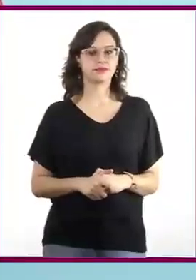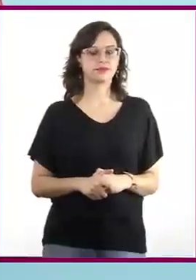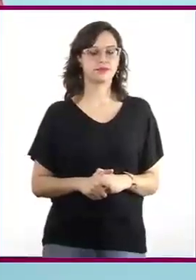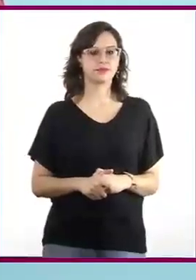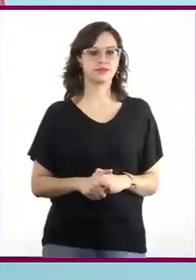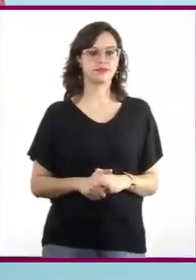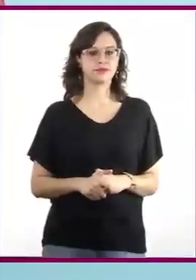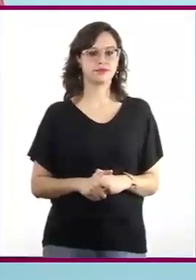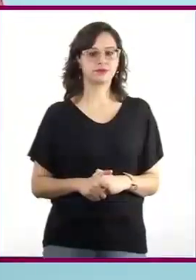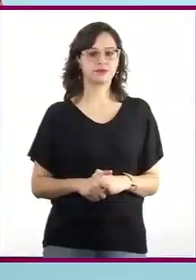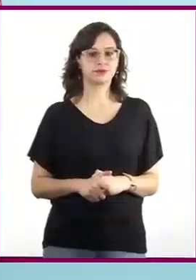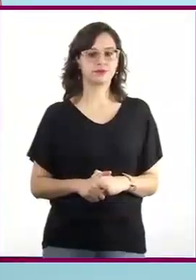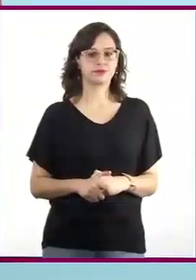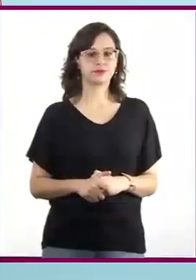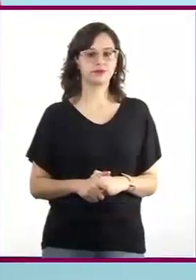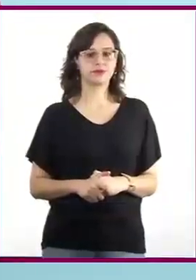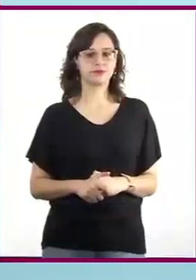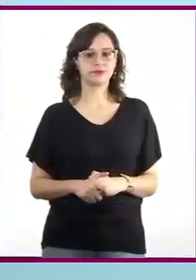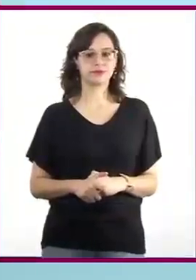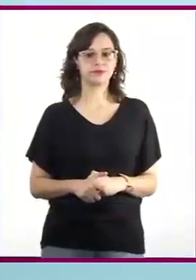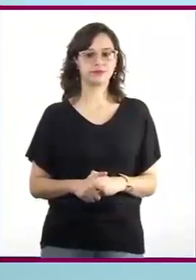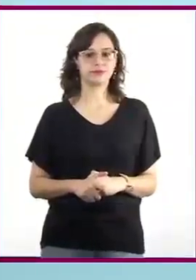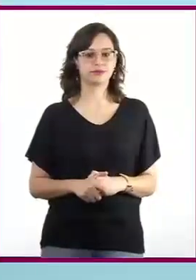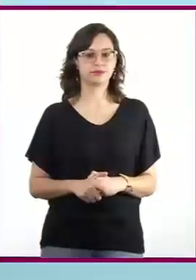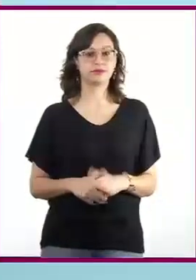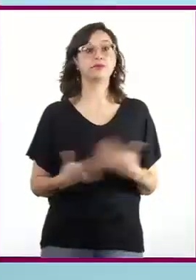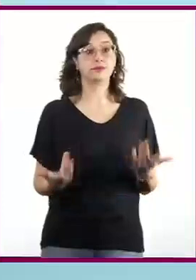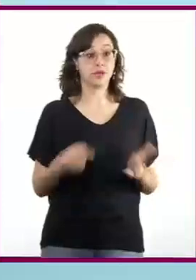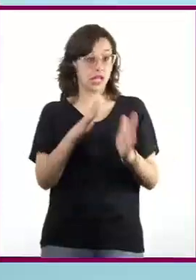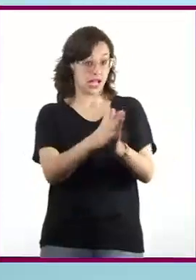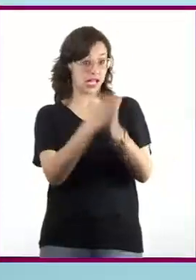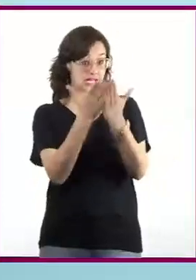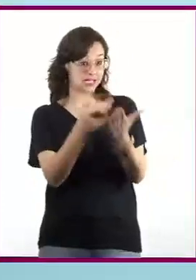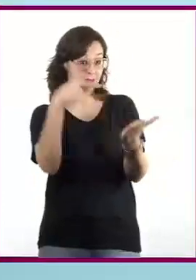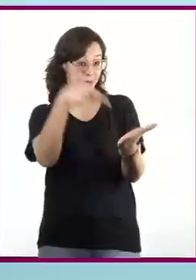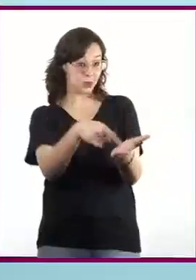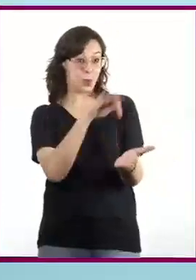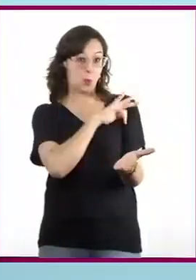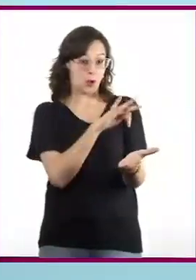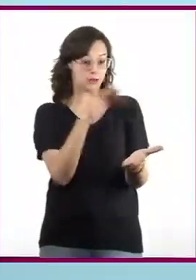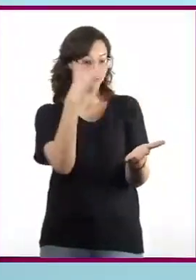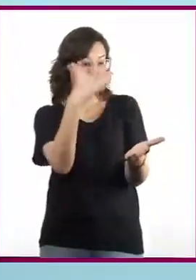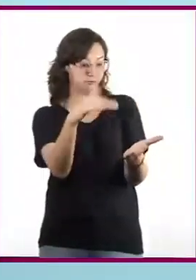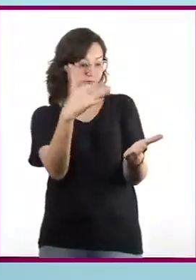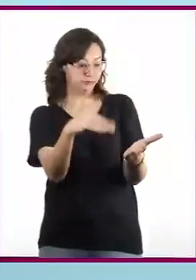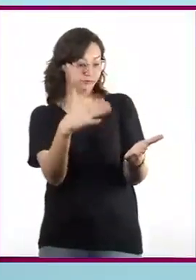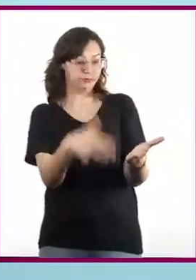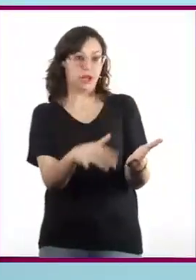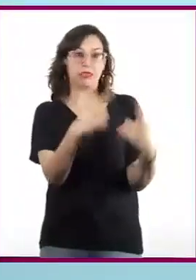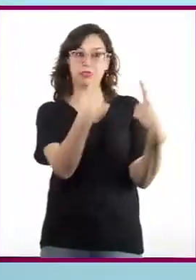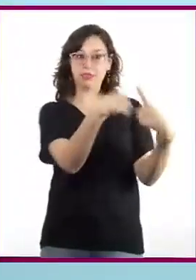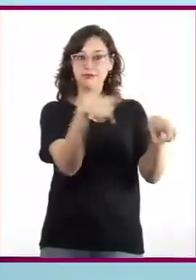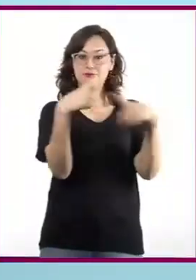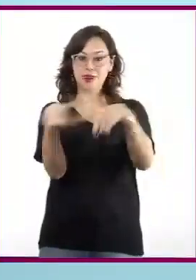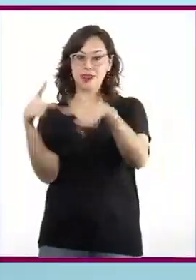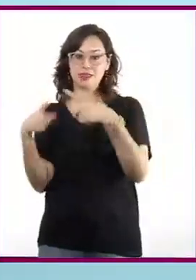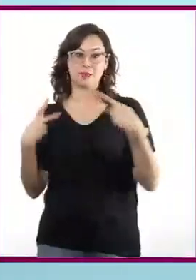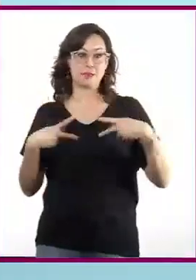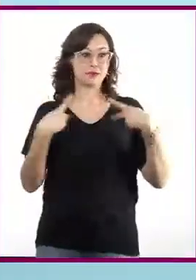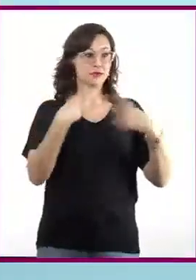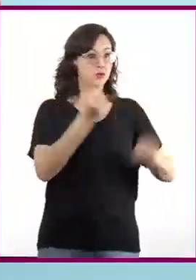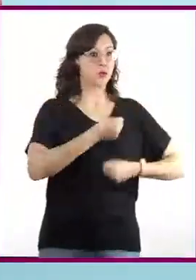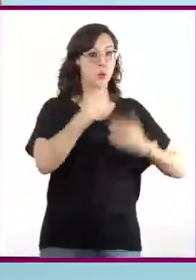poeta mexicano Marco Antonio Campos. Ahí pueden leer poemas de algunos de los poetas mexicanos